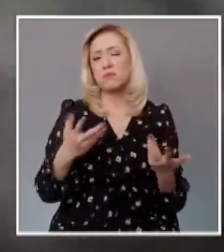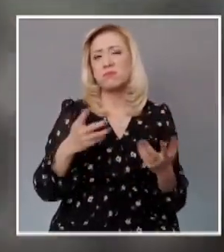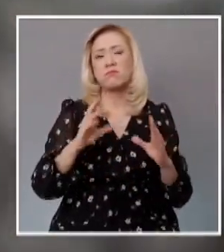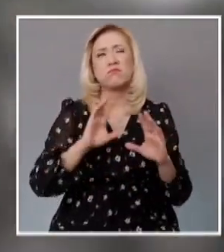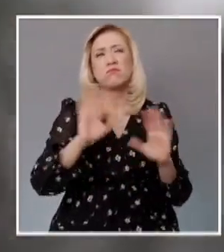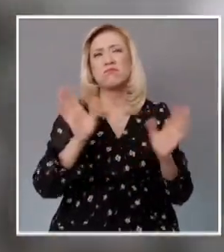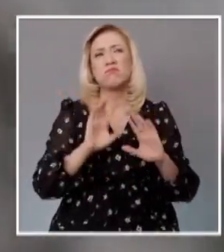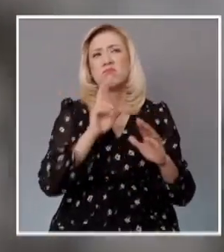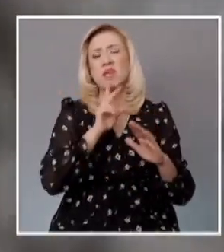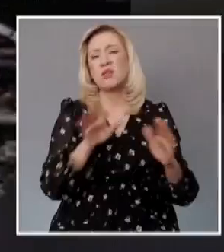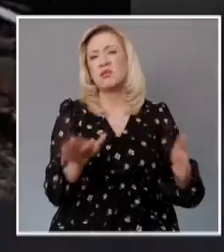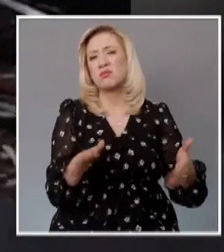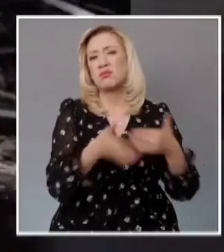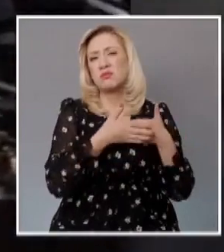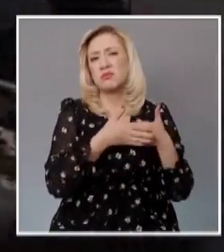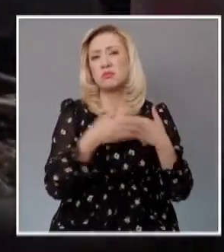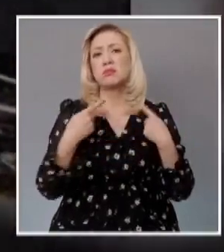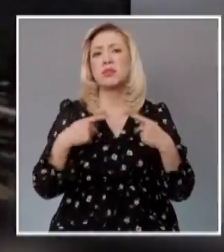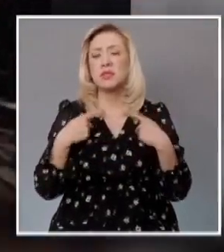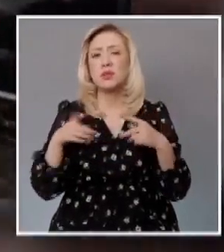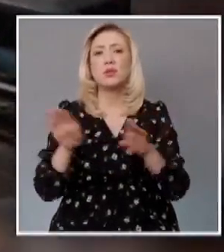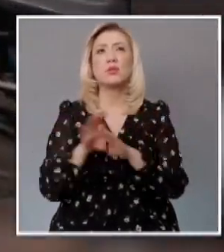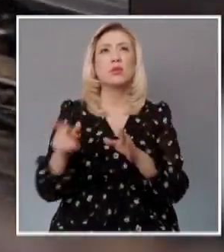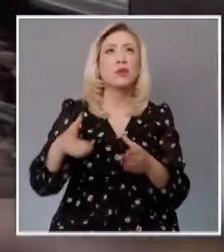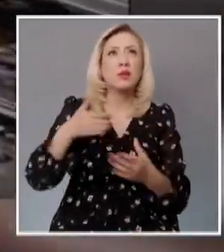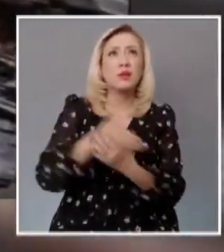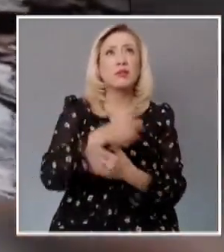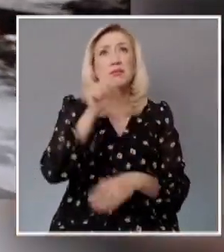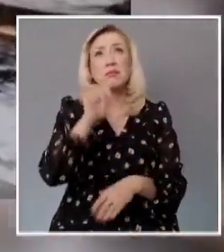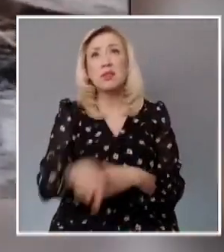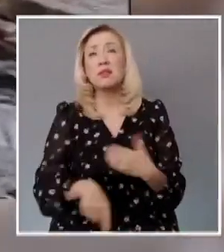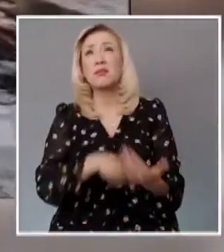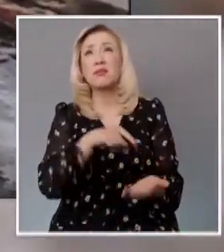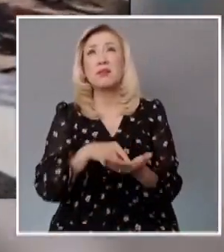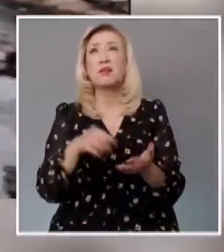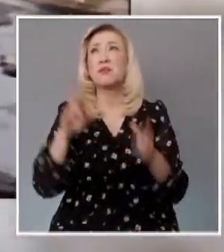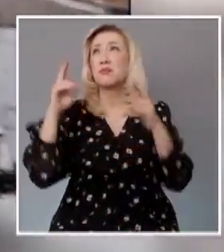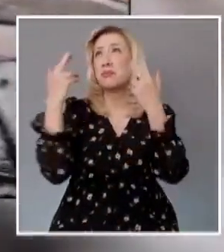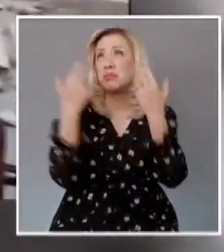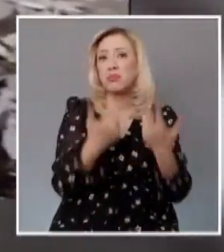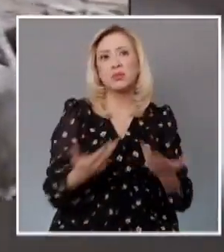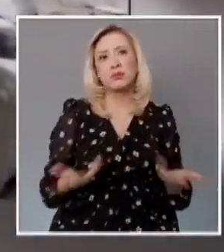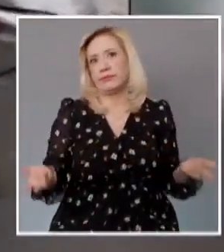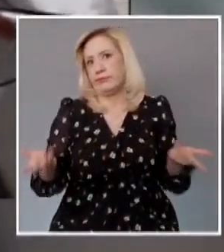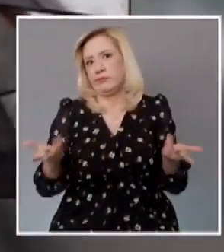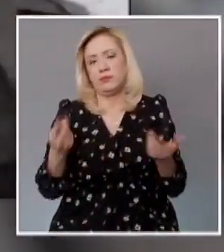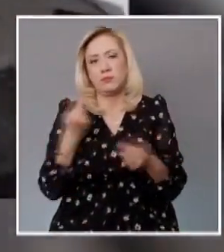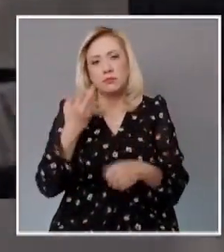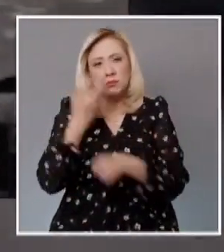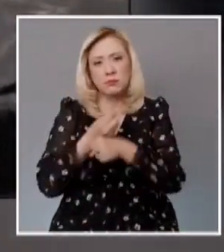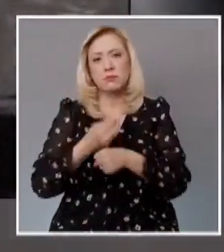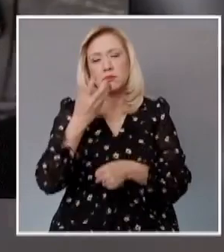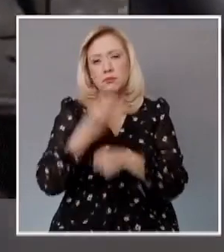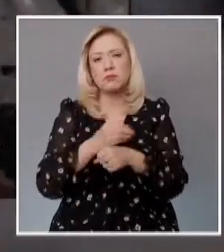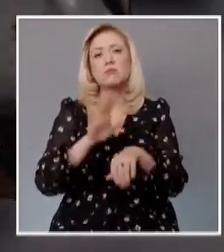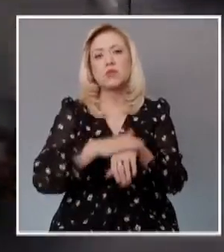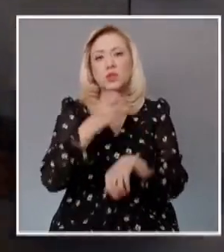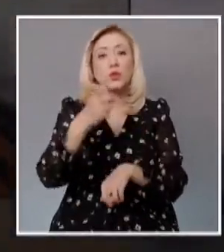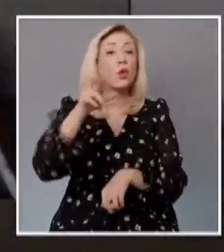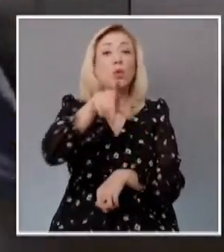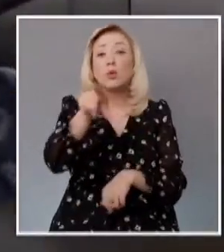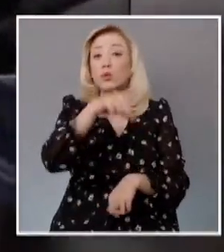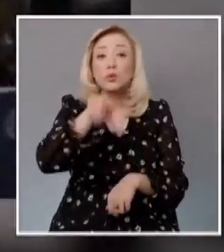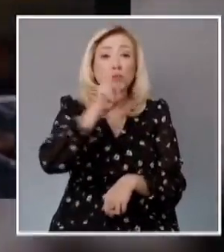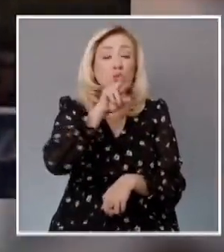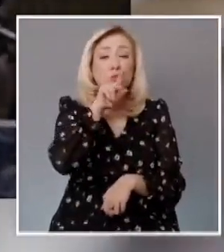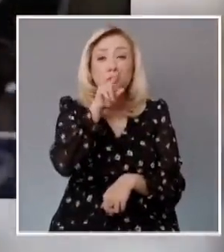justiciables y de las personas servidoras públicas que ahí laboran. En consecuencia, se suspenden los plazos y términos en todos